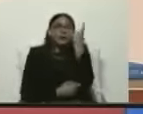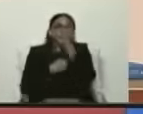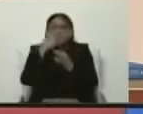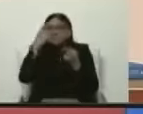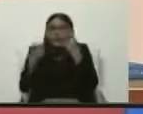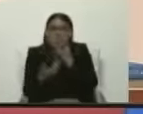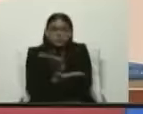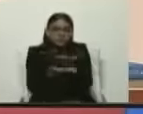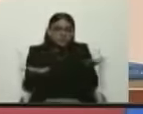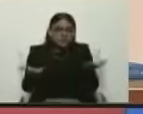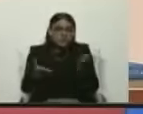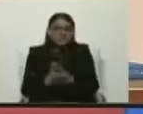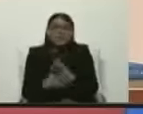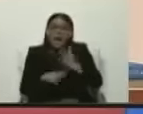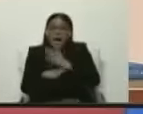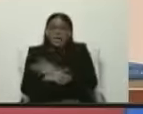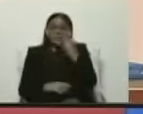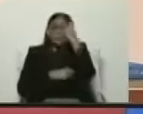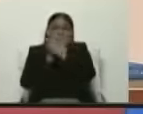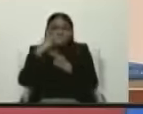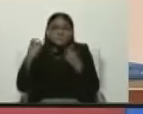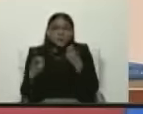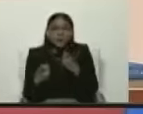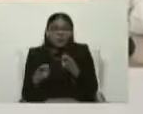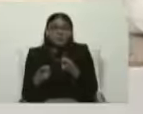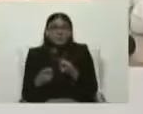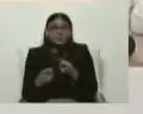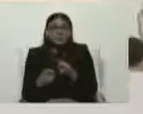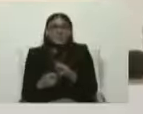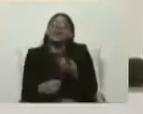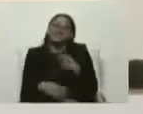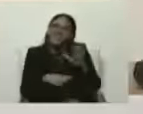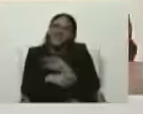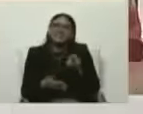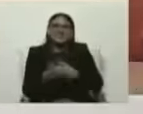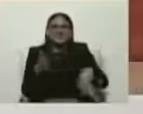antes que hagan una pregunta, ya ves, soy yo.